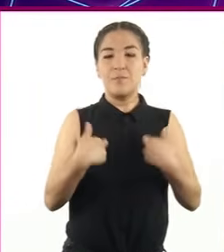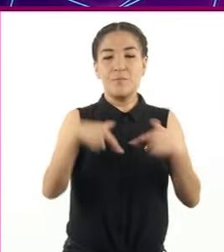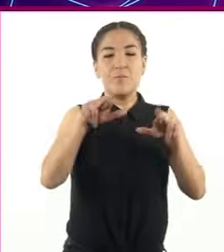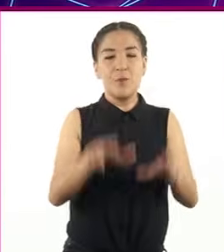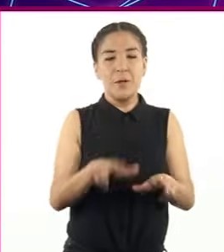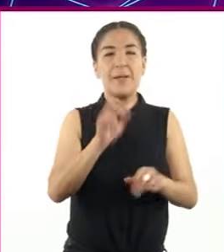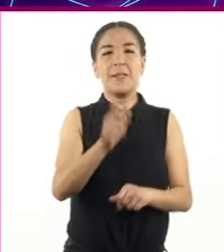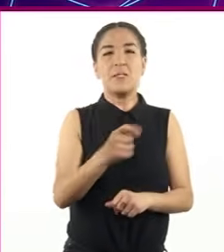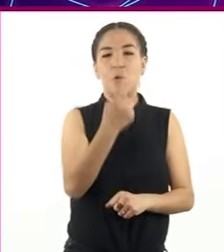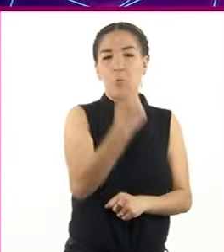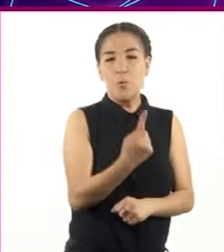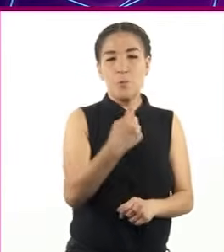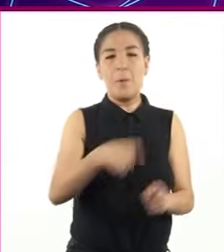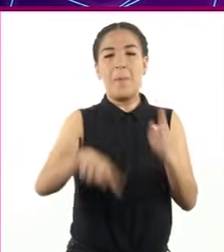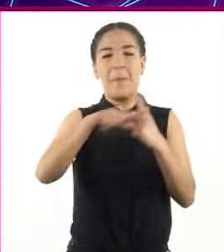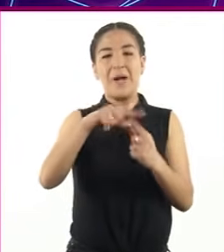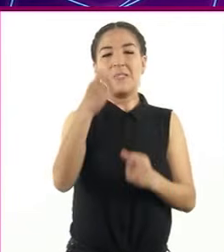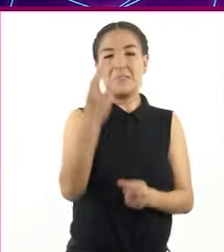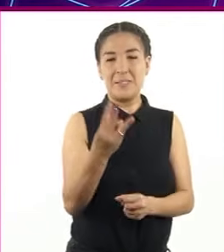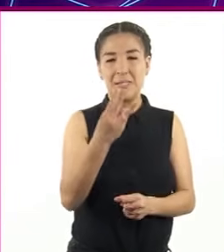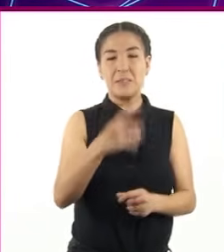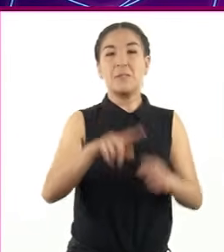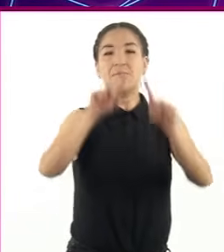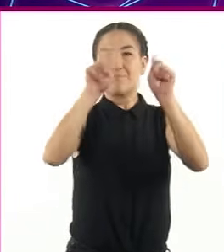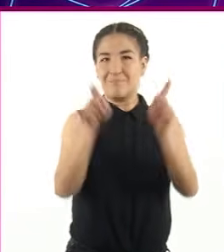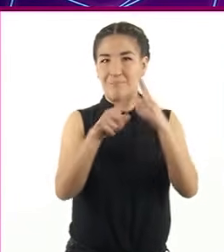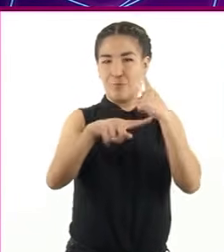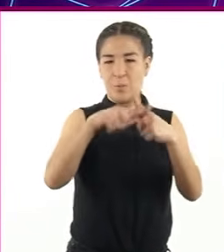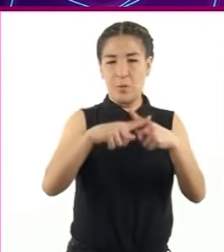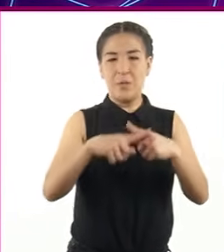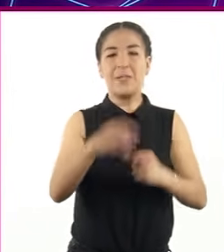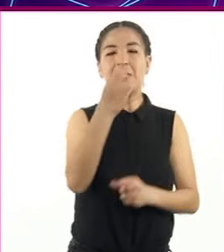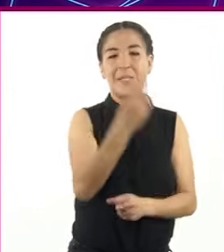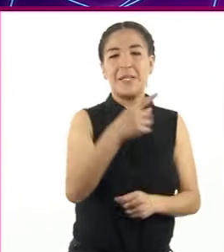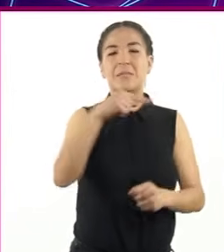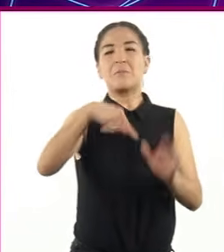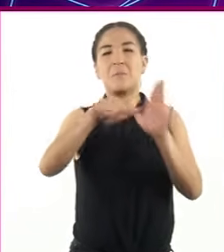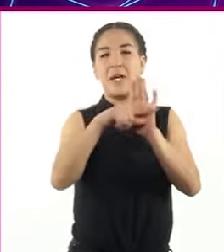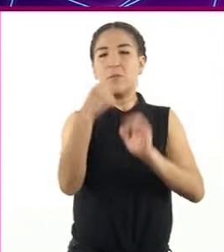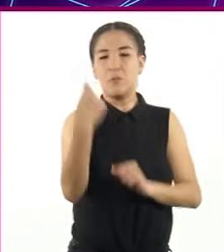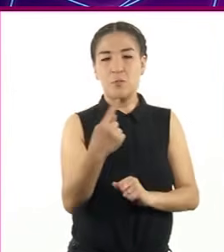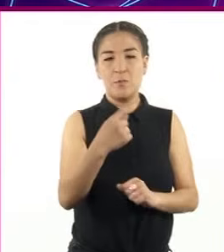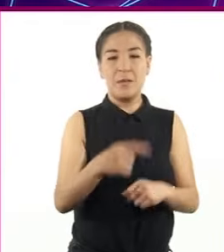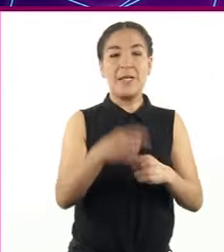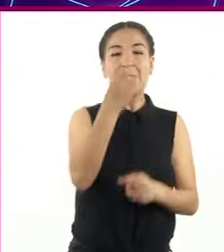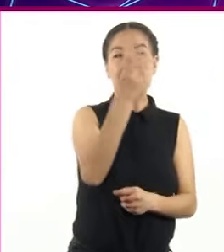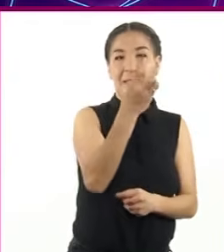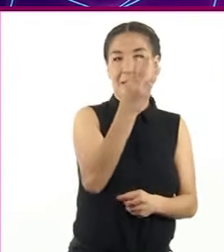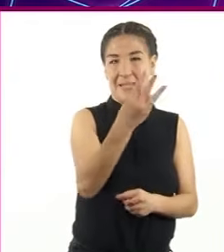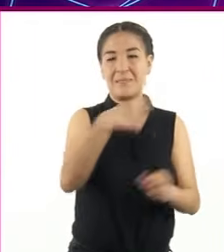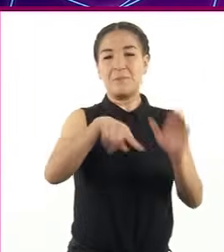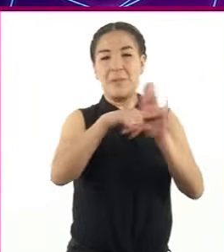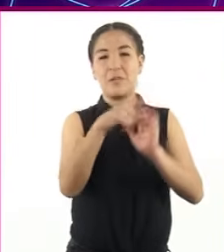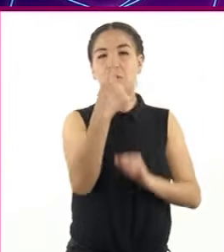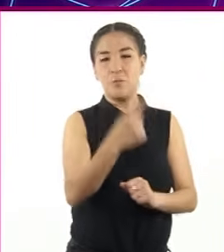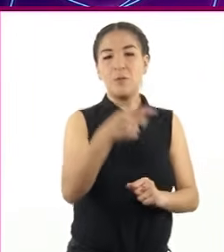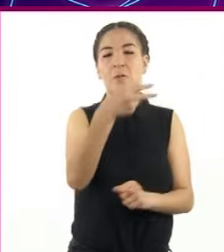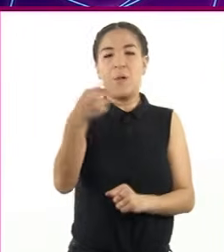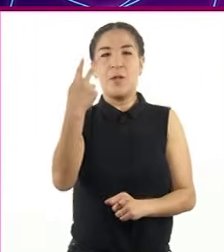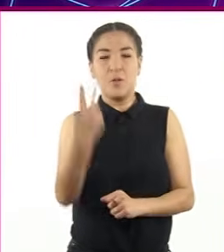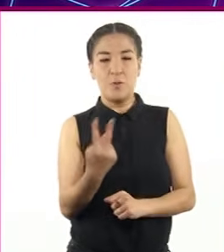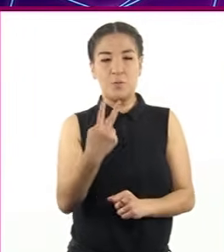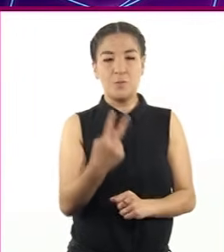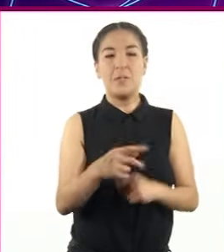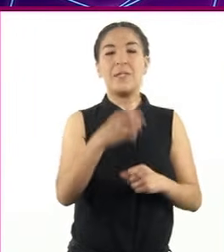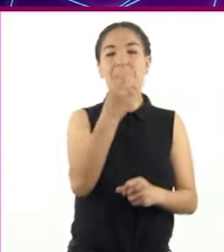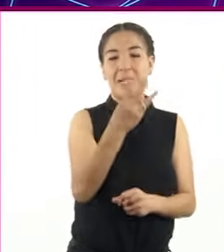es 1 más 3 por, entre paréntesis, 3 menos 1. 3 menos 1 es igual a 2, 3 por 2 es igual